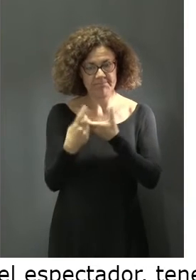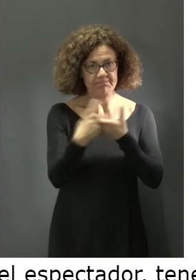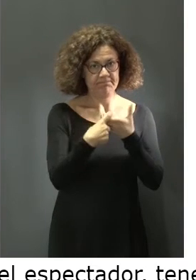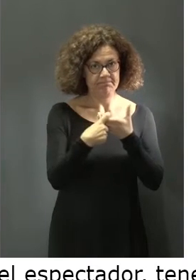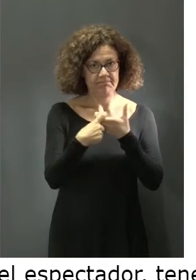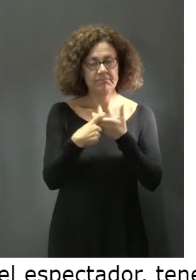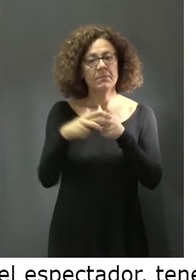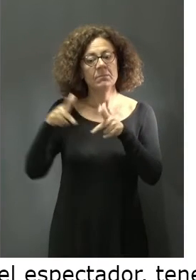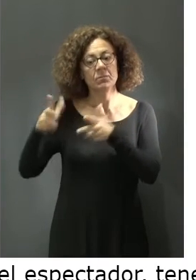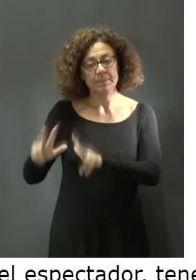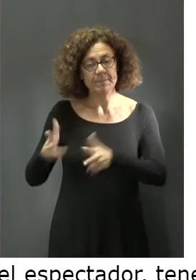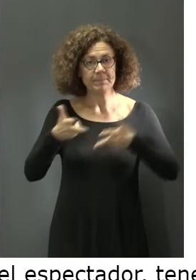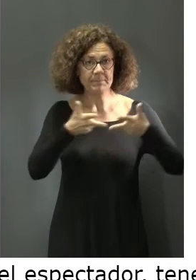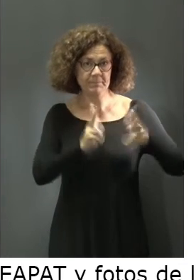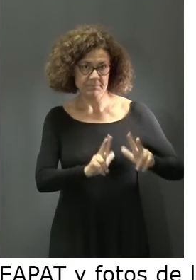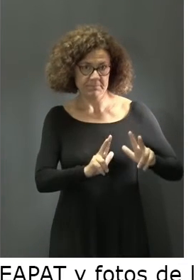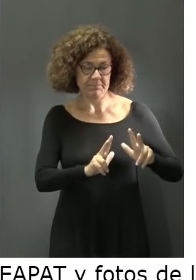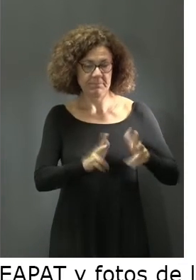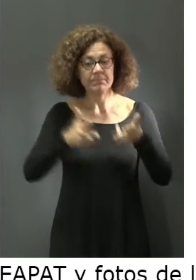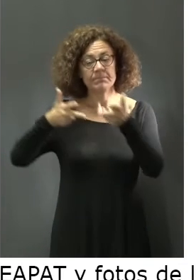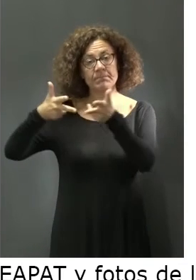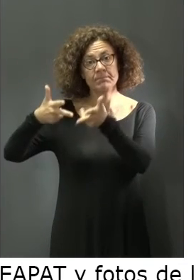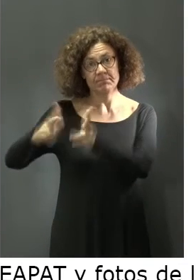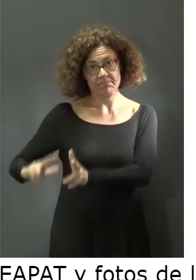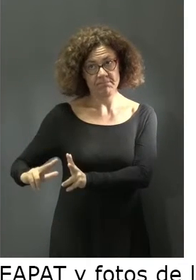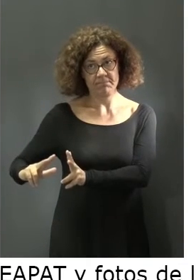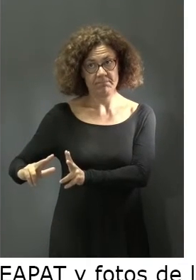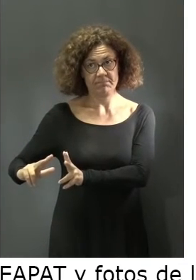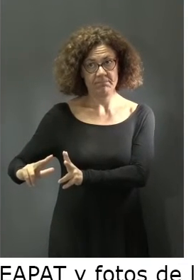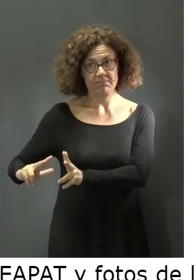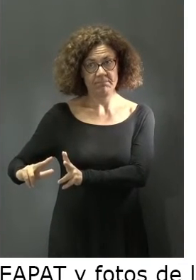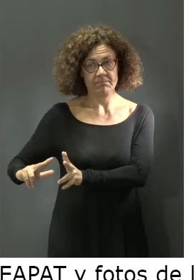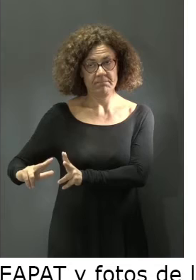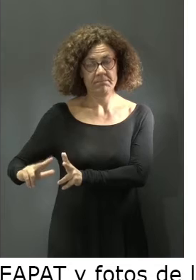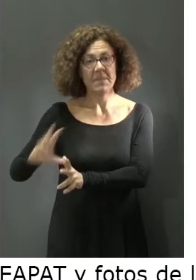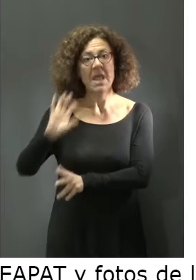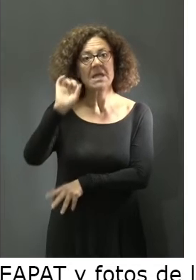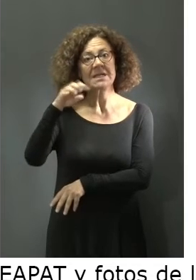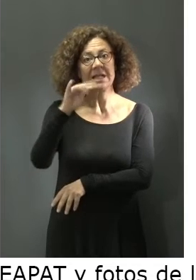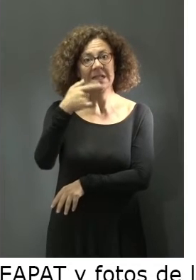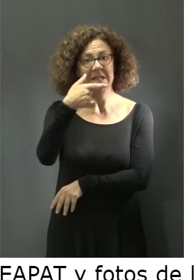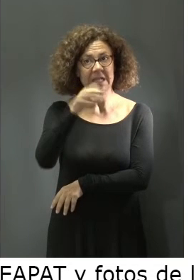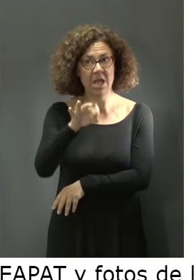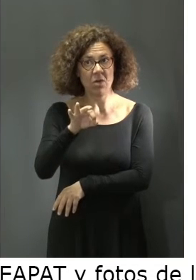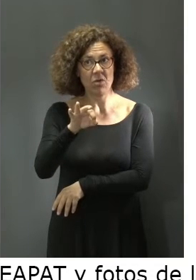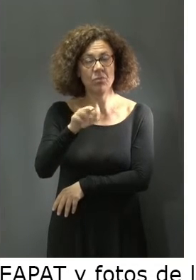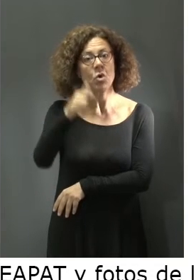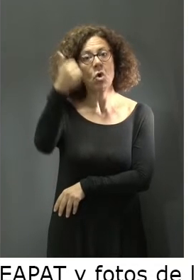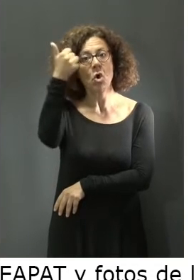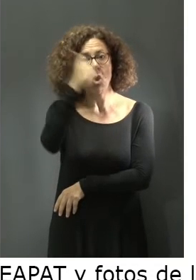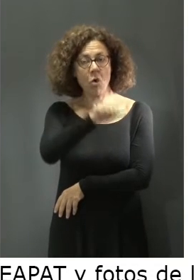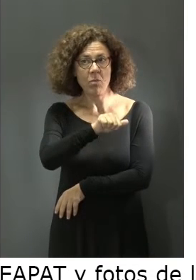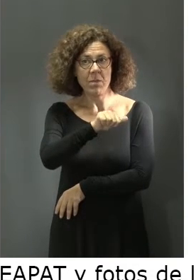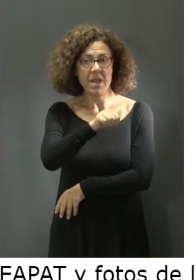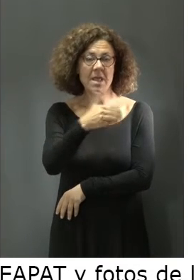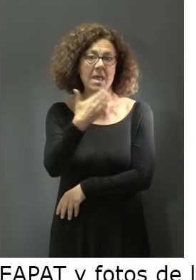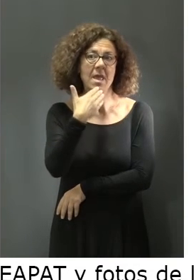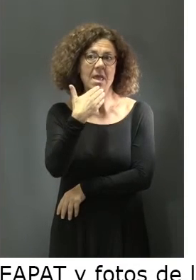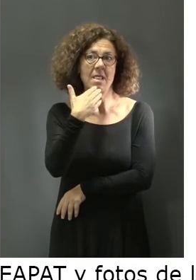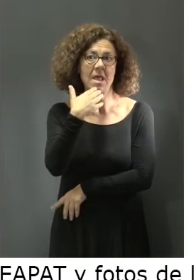Siguen las butacas, ocupadas por Santiago, hombre de